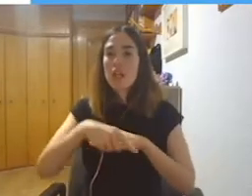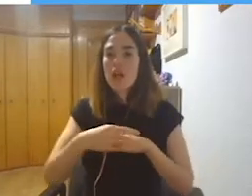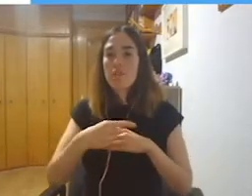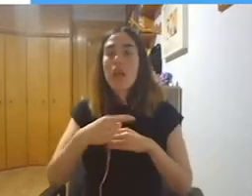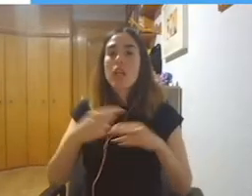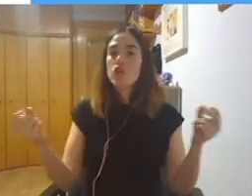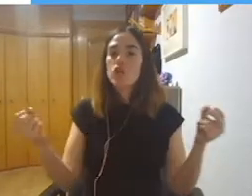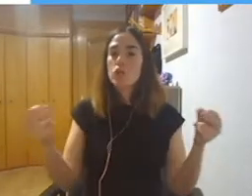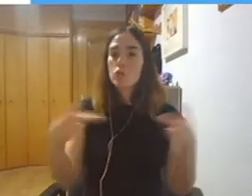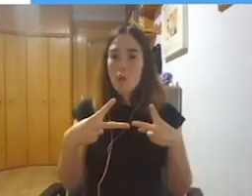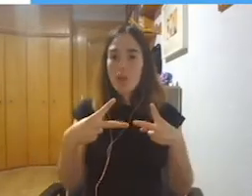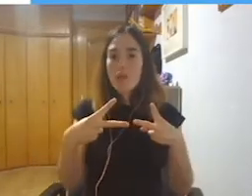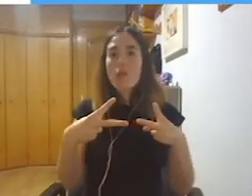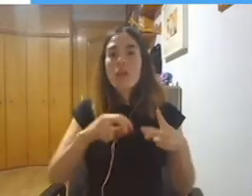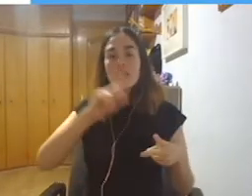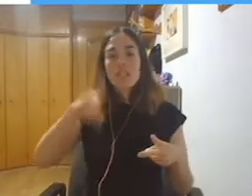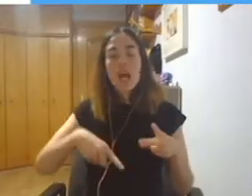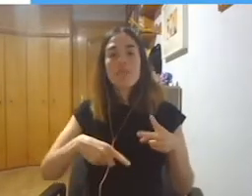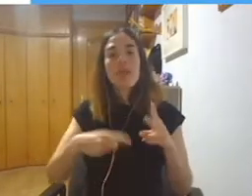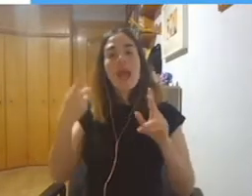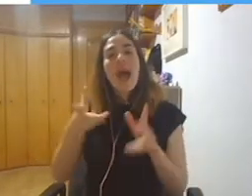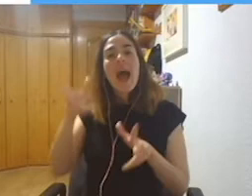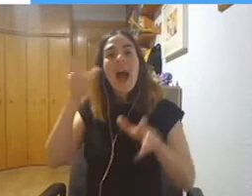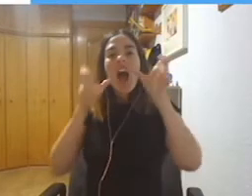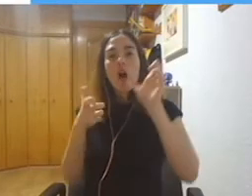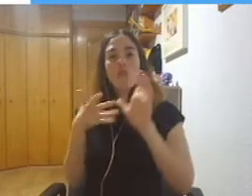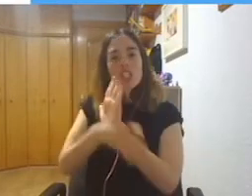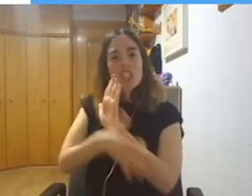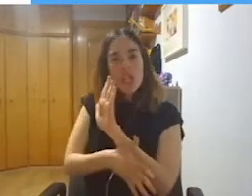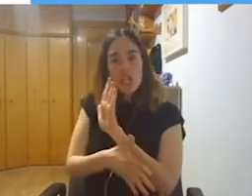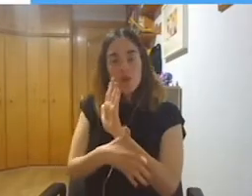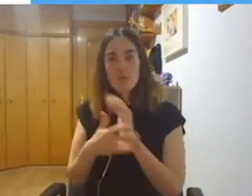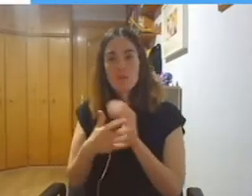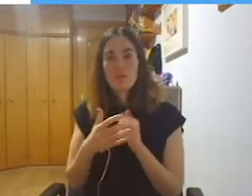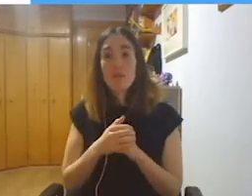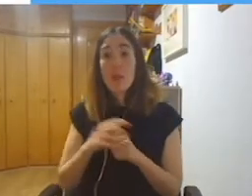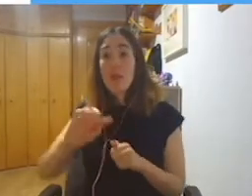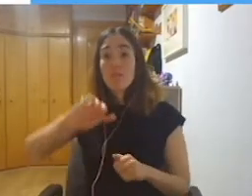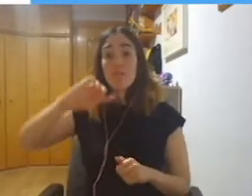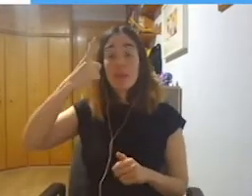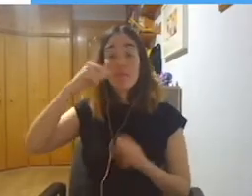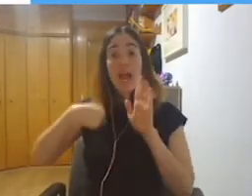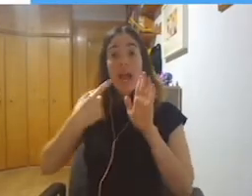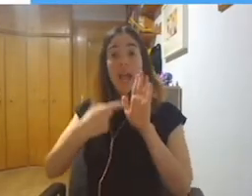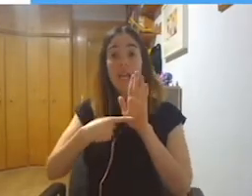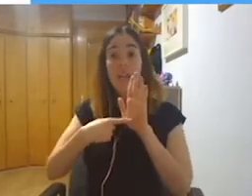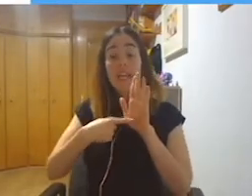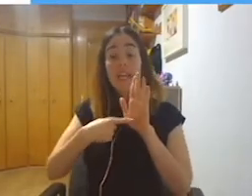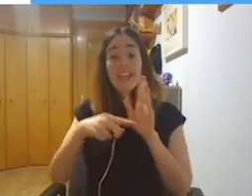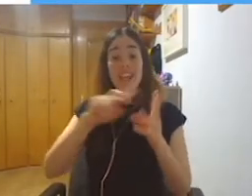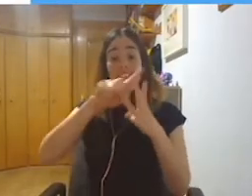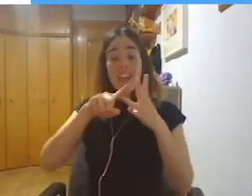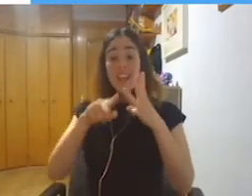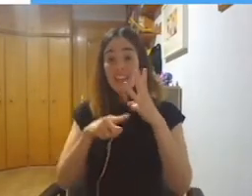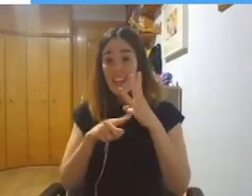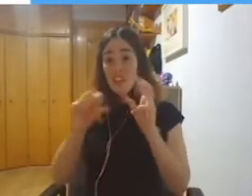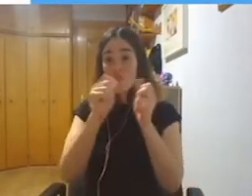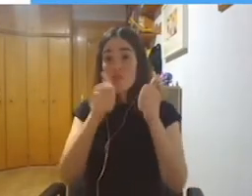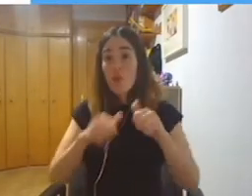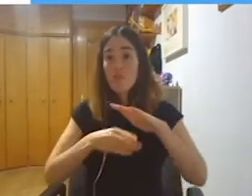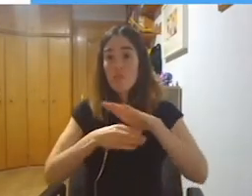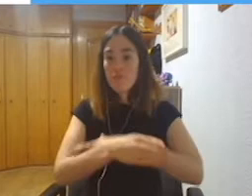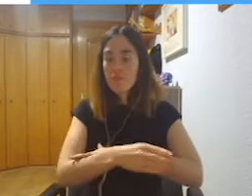en cuenta el subtitulado y, por supuesto, la audiodescripción. Y la primera ley que tuvo en cuenta estas 3 formas de